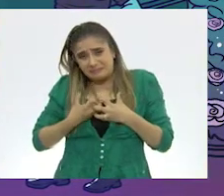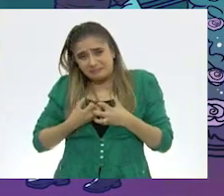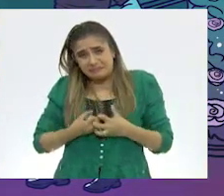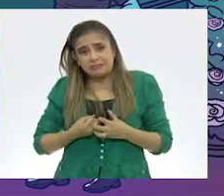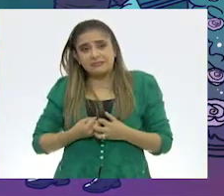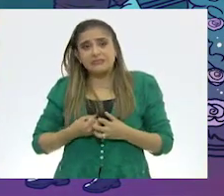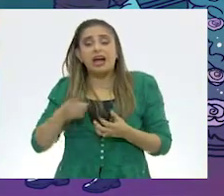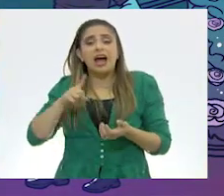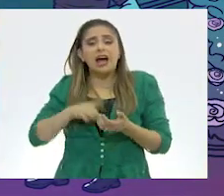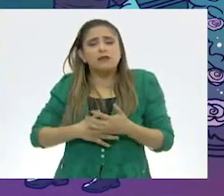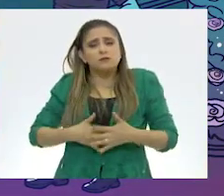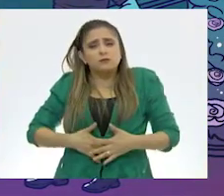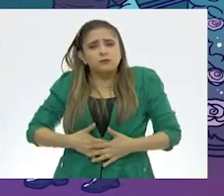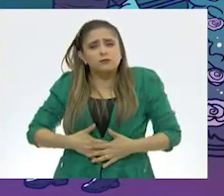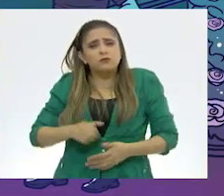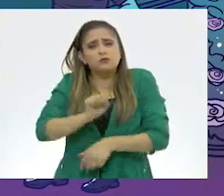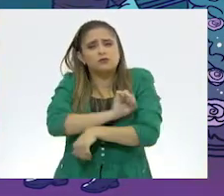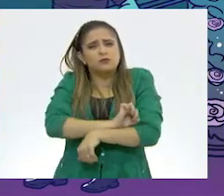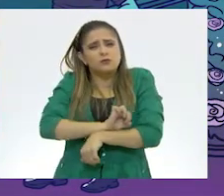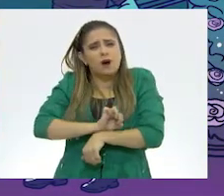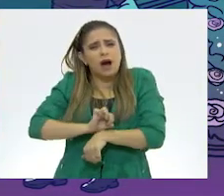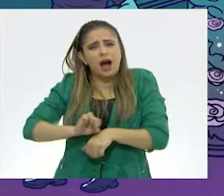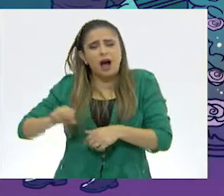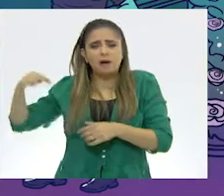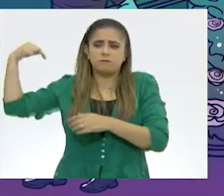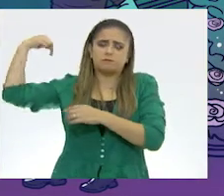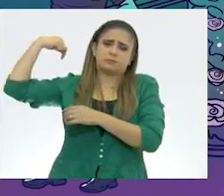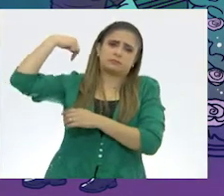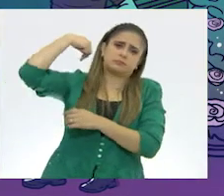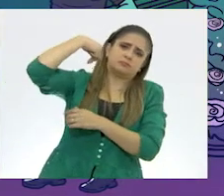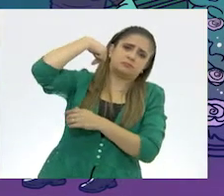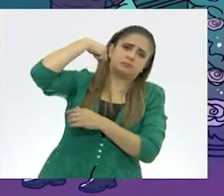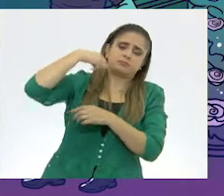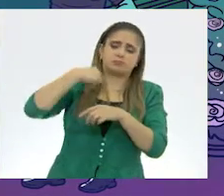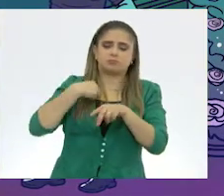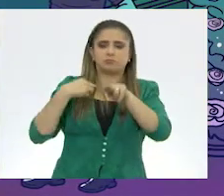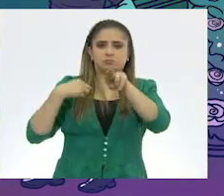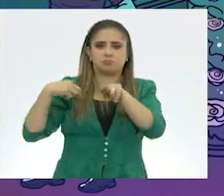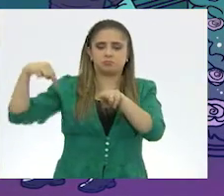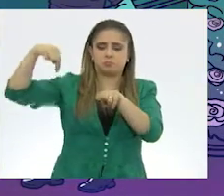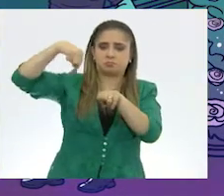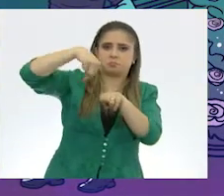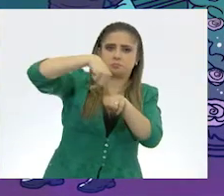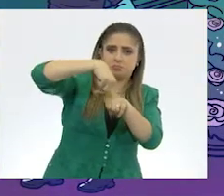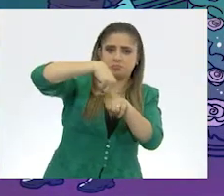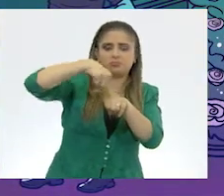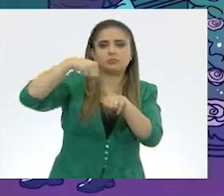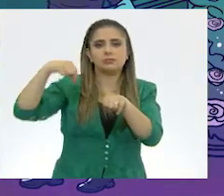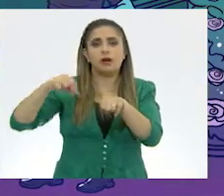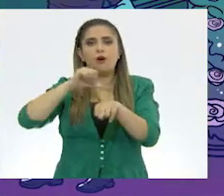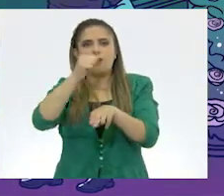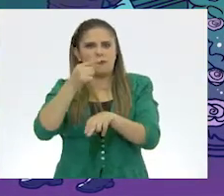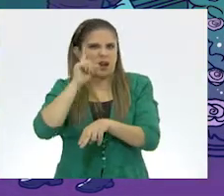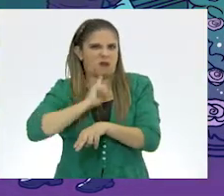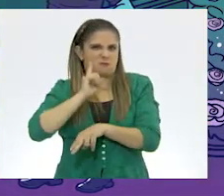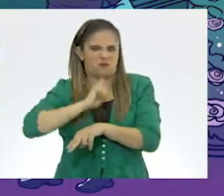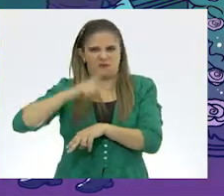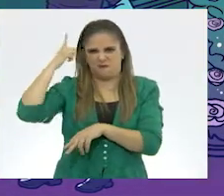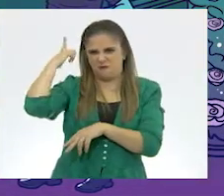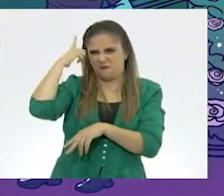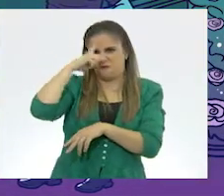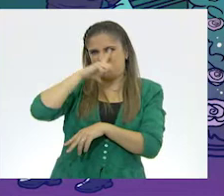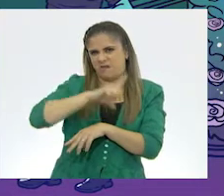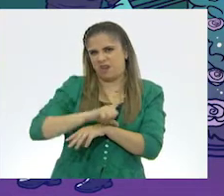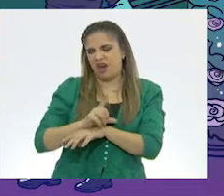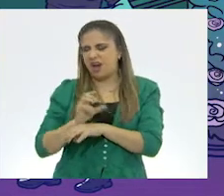su vientre suave bajo la tela infame. Otra mujer, rubicunda y fea, cuchicheó